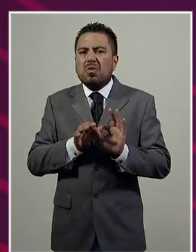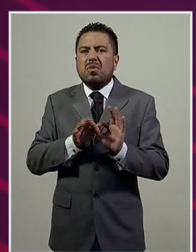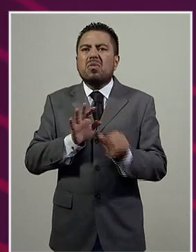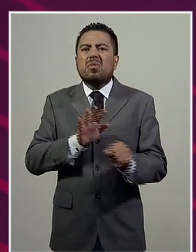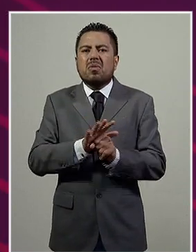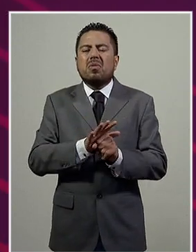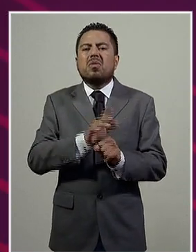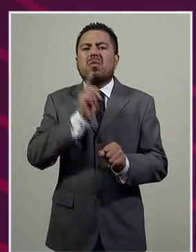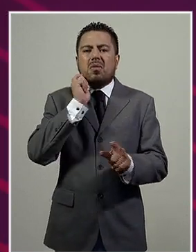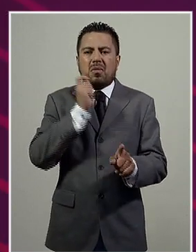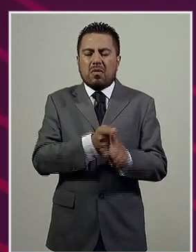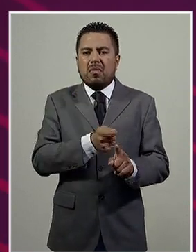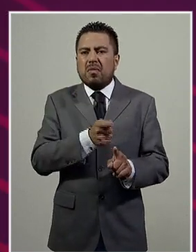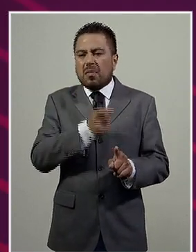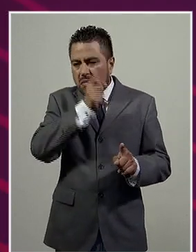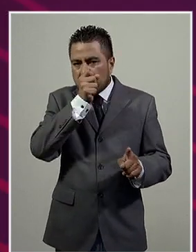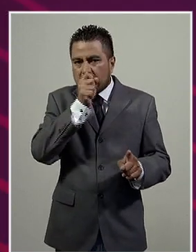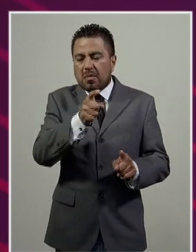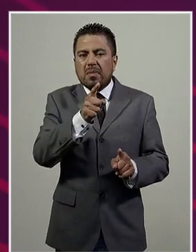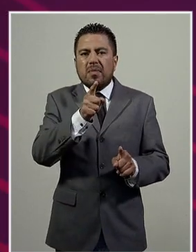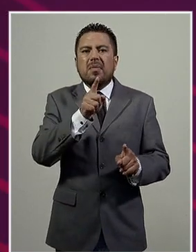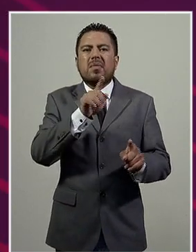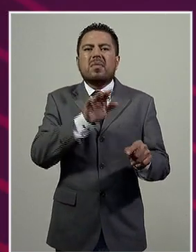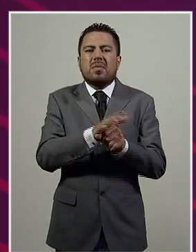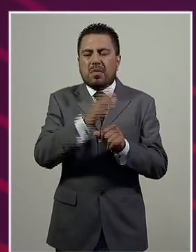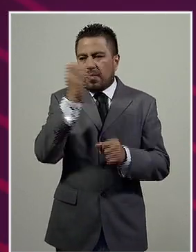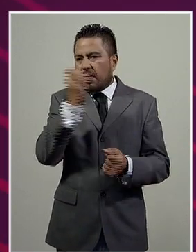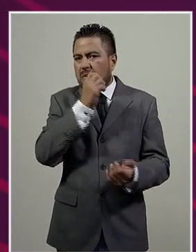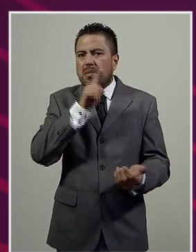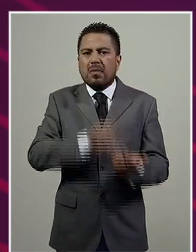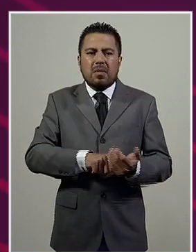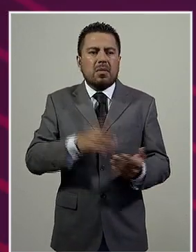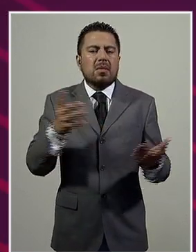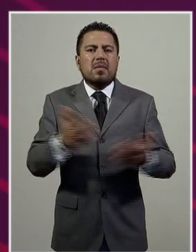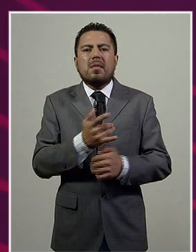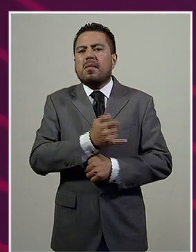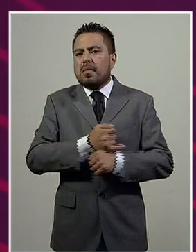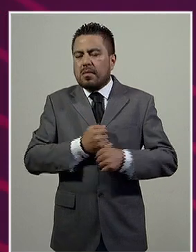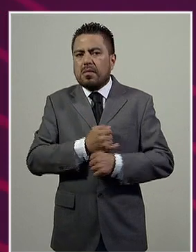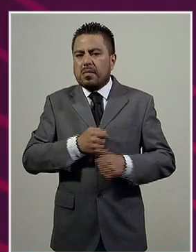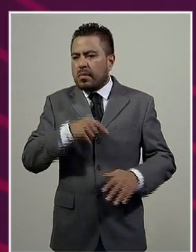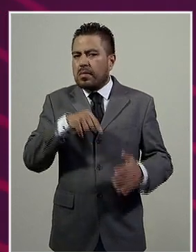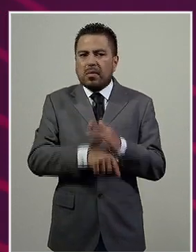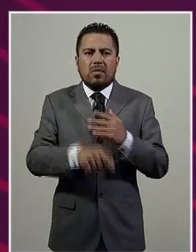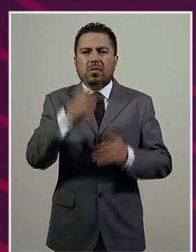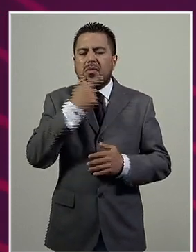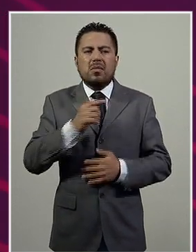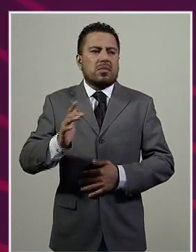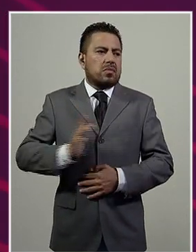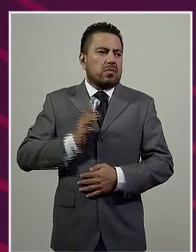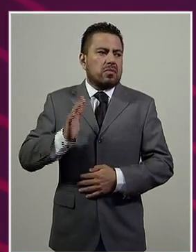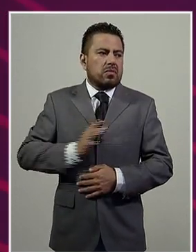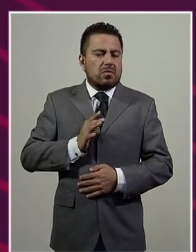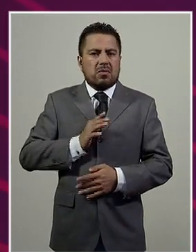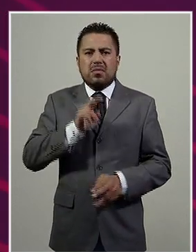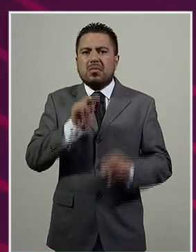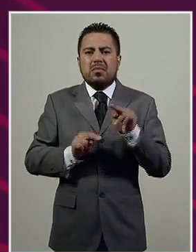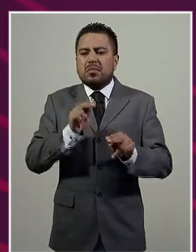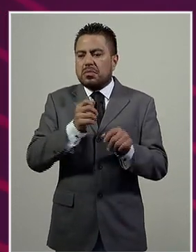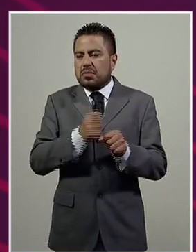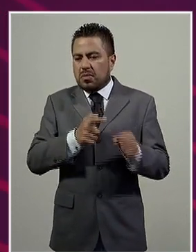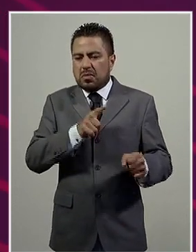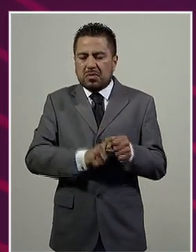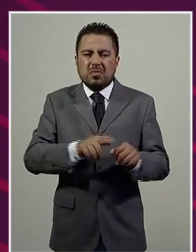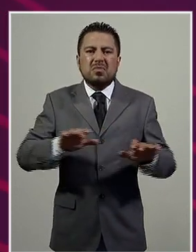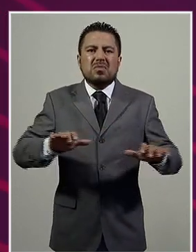e incluso, por ejemplo, en el ámbito académico se hacen investigaciones también muy del hombre blanco con cierto nivel